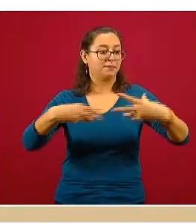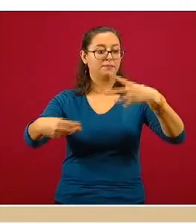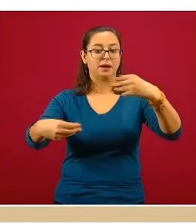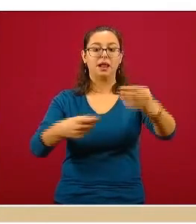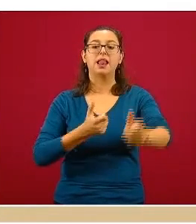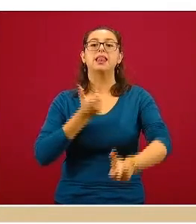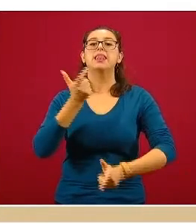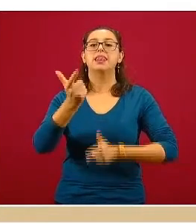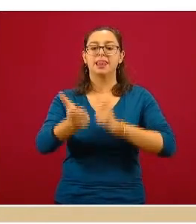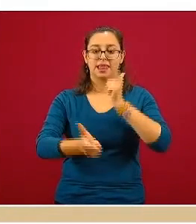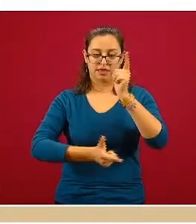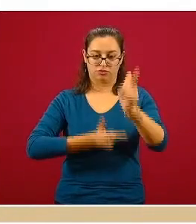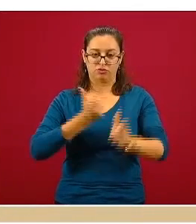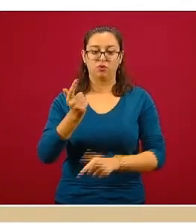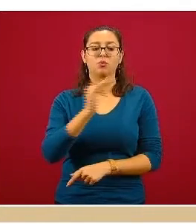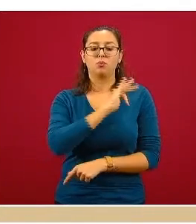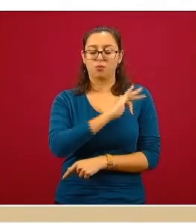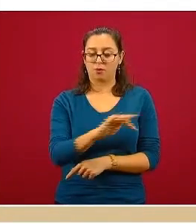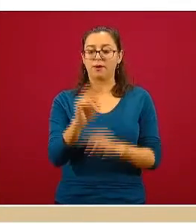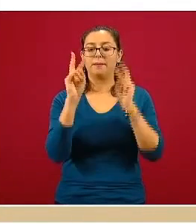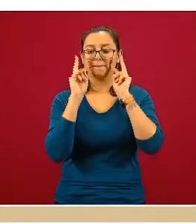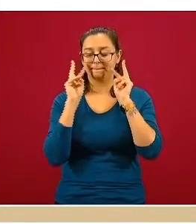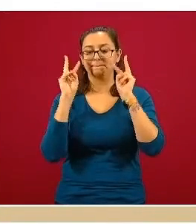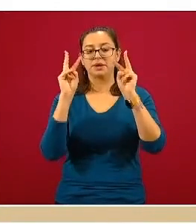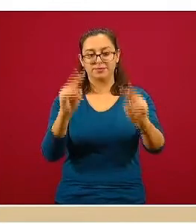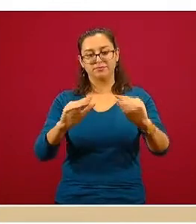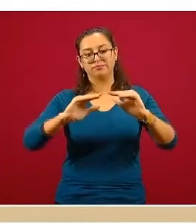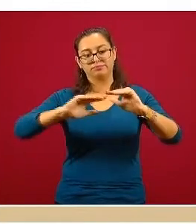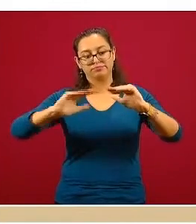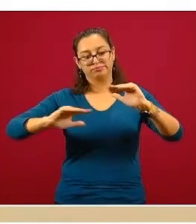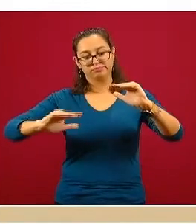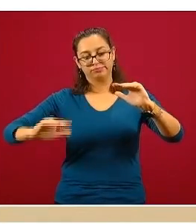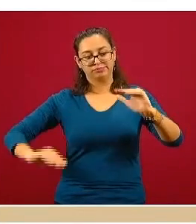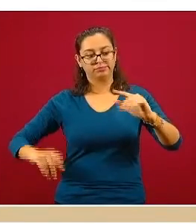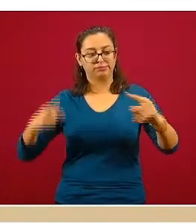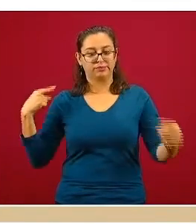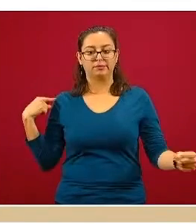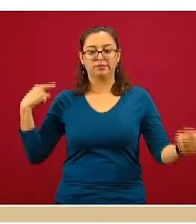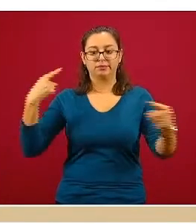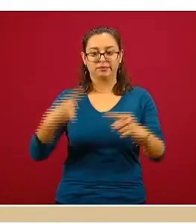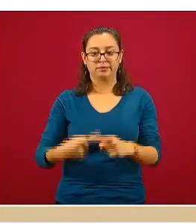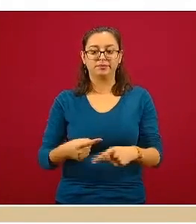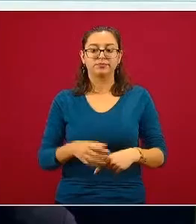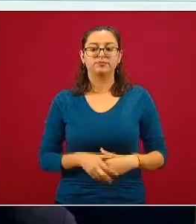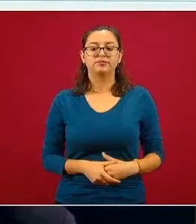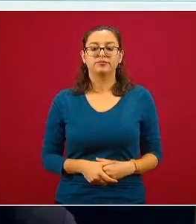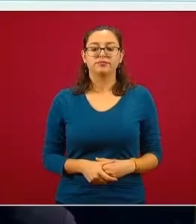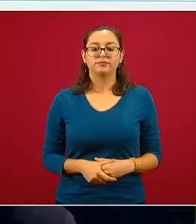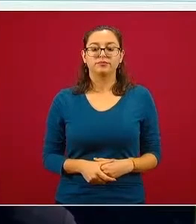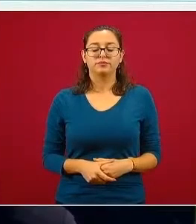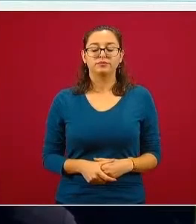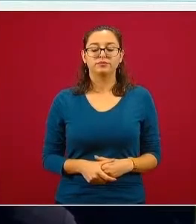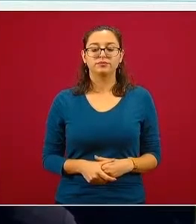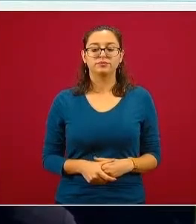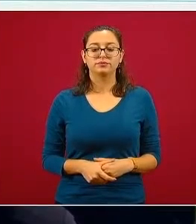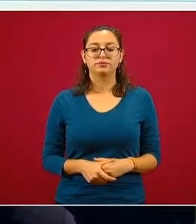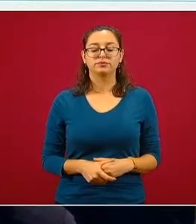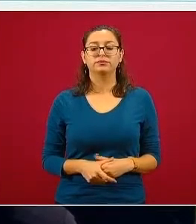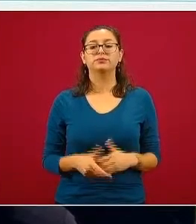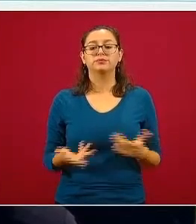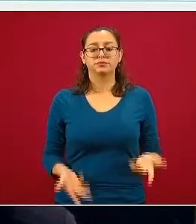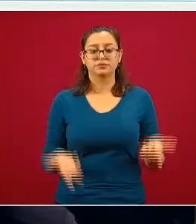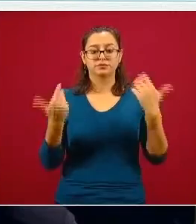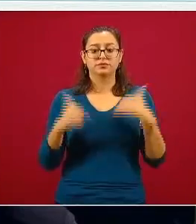mucho más evidente que vemos ahora, dado las caídas que tenemos en las últimas semanas. Veamos ahora sí la